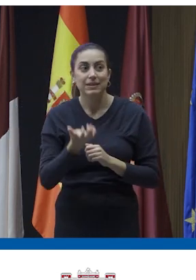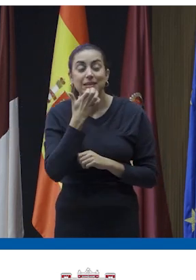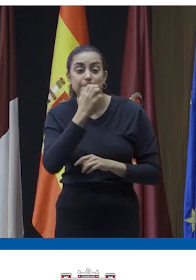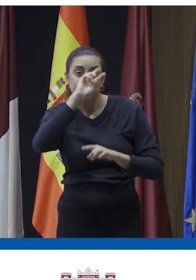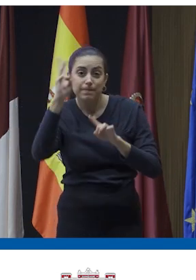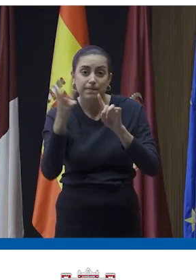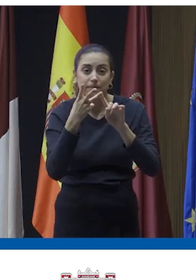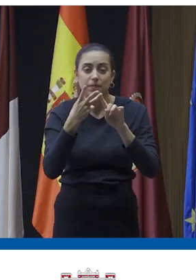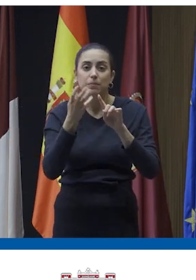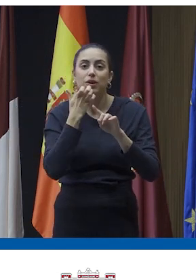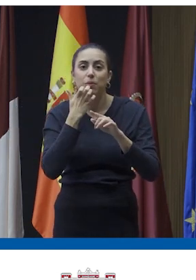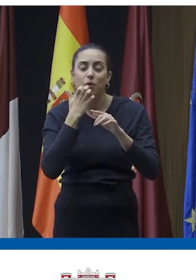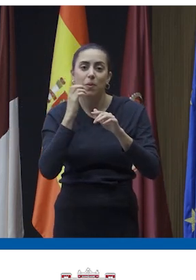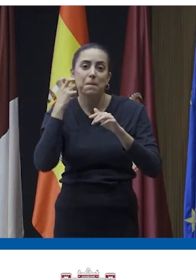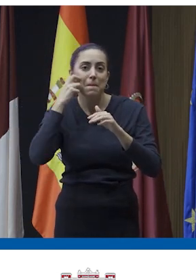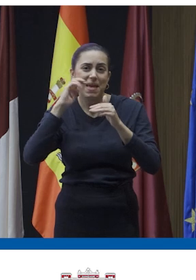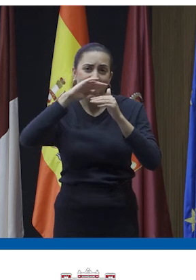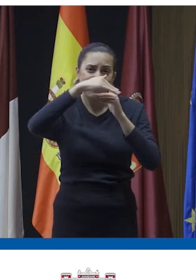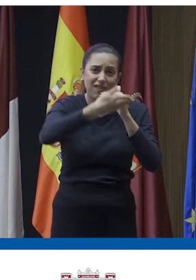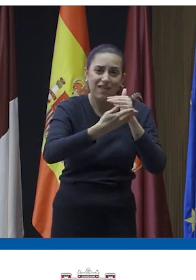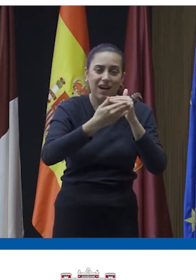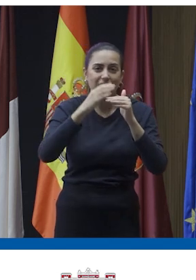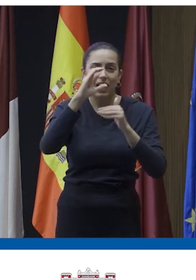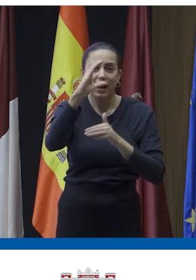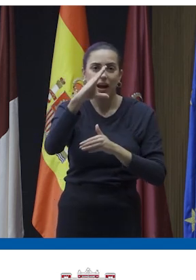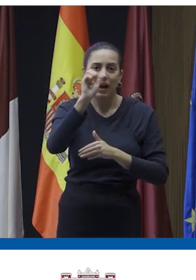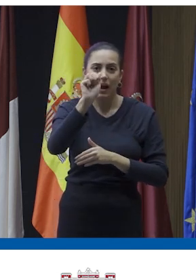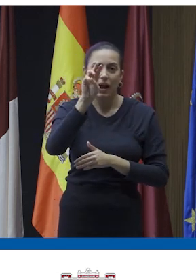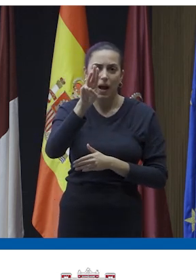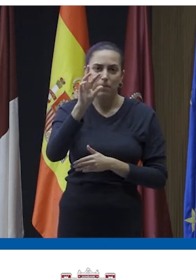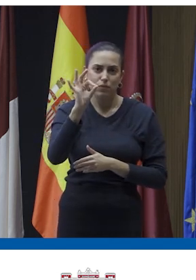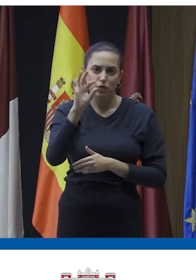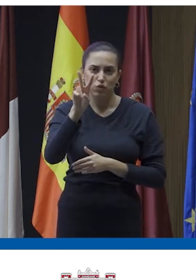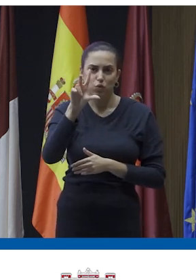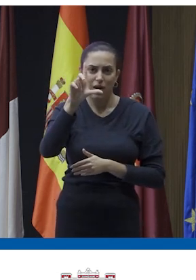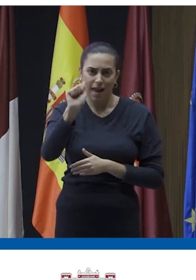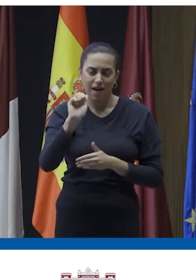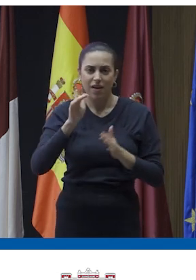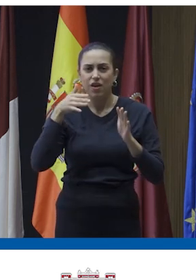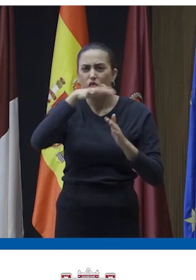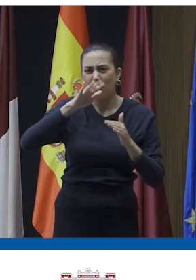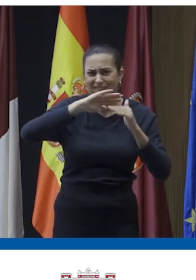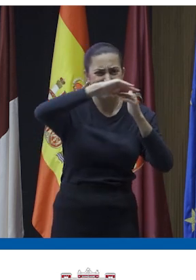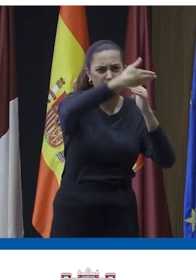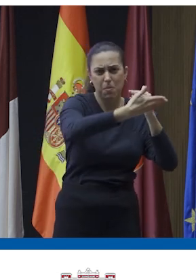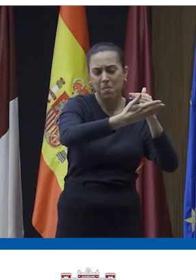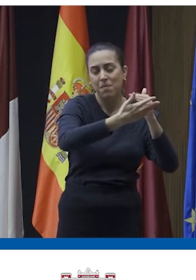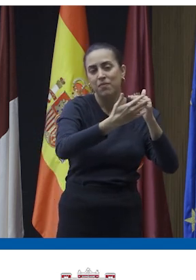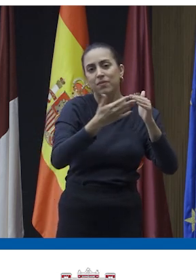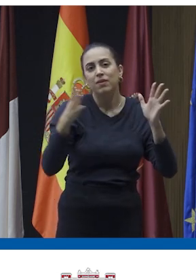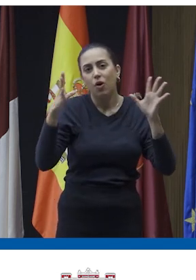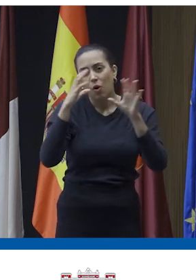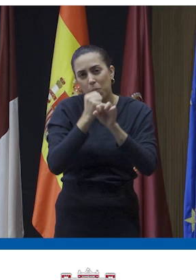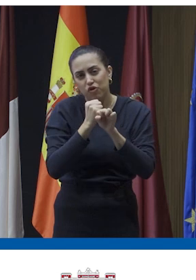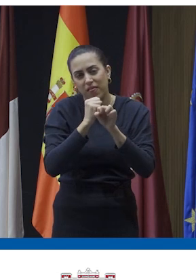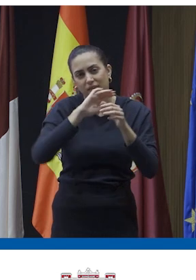así decirlo, a la piel de la lenteja, que es la cápsula, la zona más externa, pues obtenemos pues este tipo de opacidad más